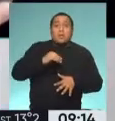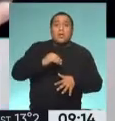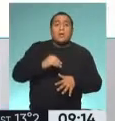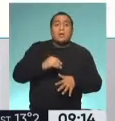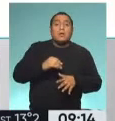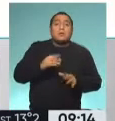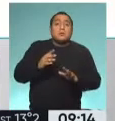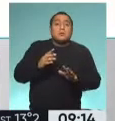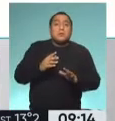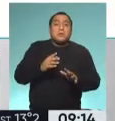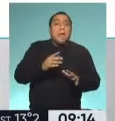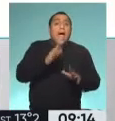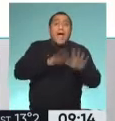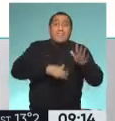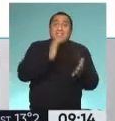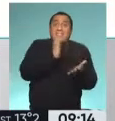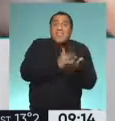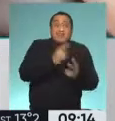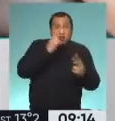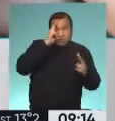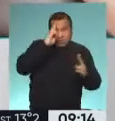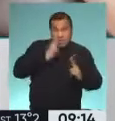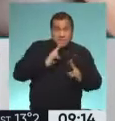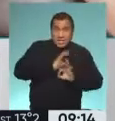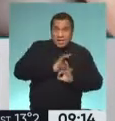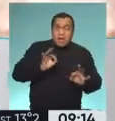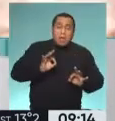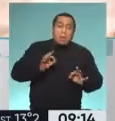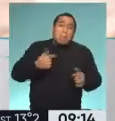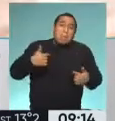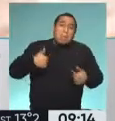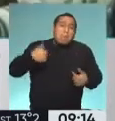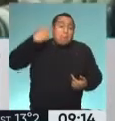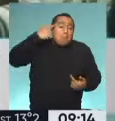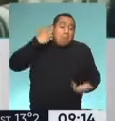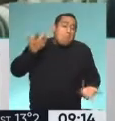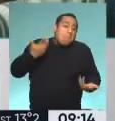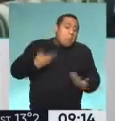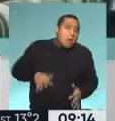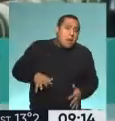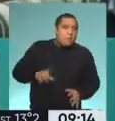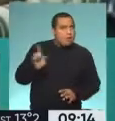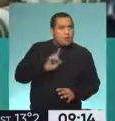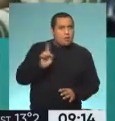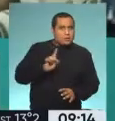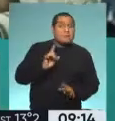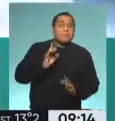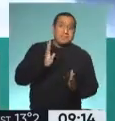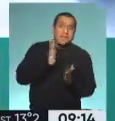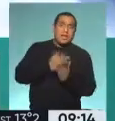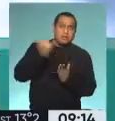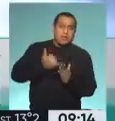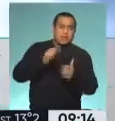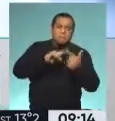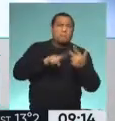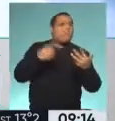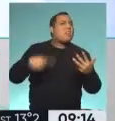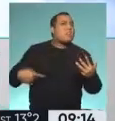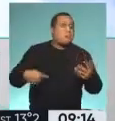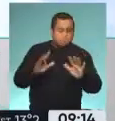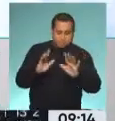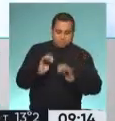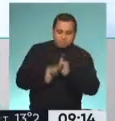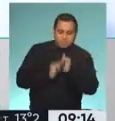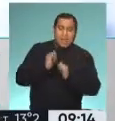hay un montón de derechos que nos asisten, ¿no? ¿Cuáles son esos derechos para que el parto sea respetado? Bien, nosotros tenemos